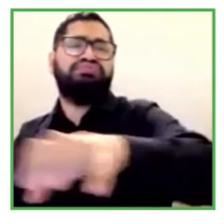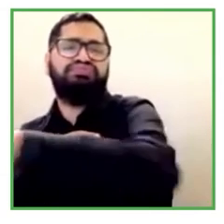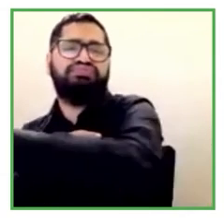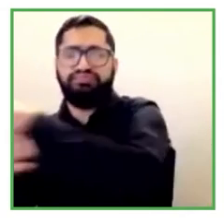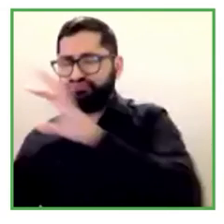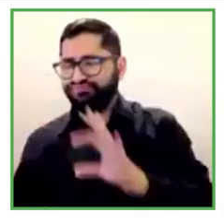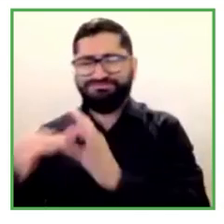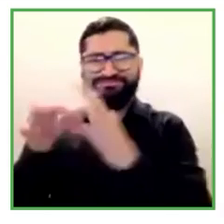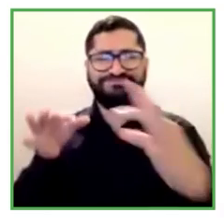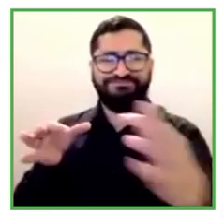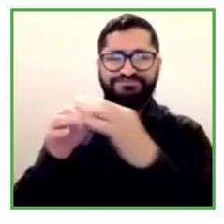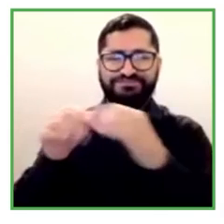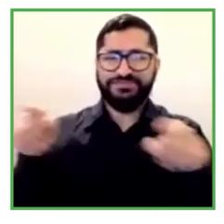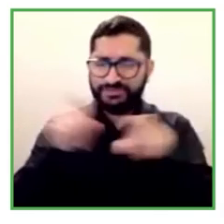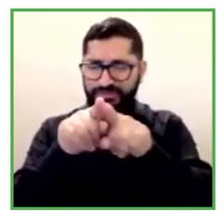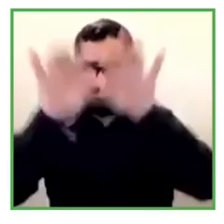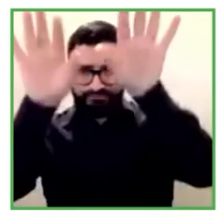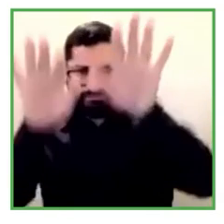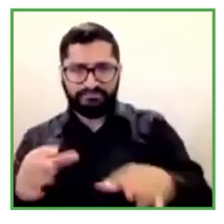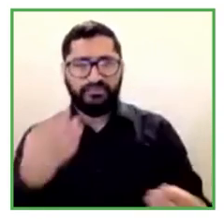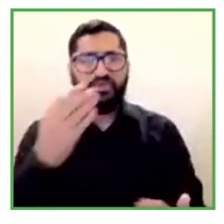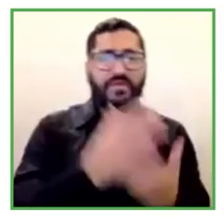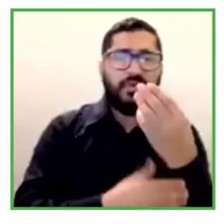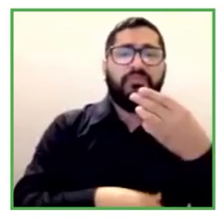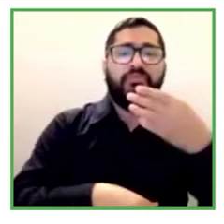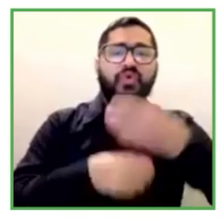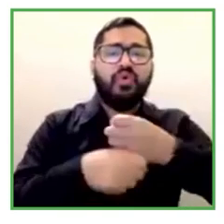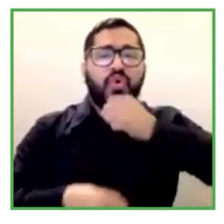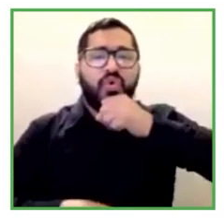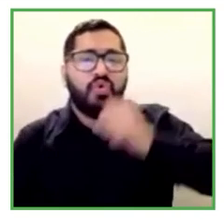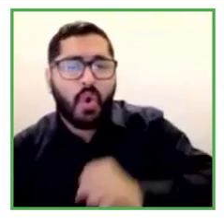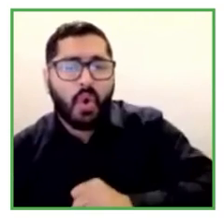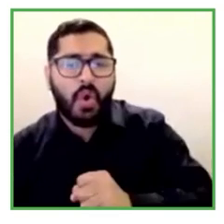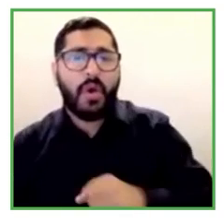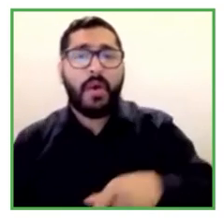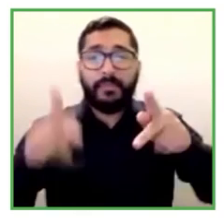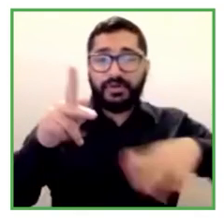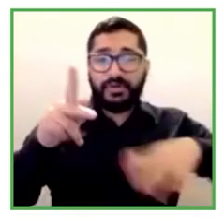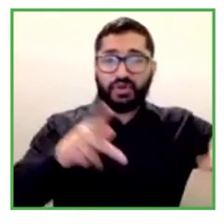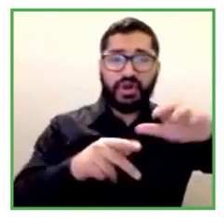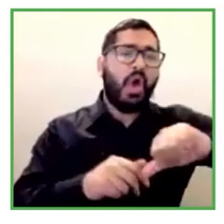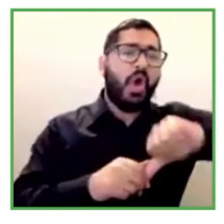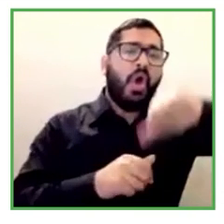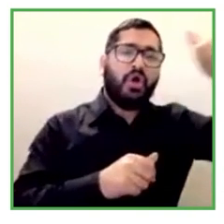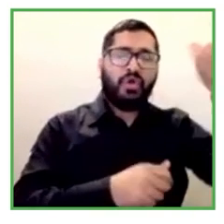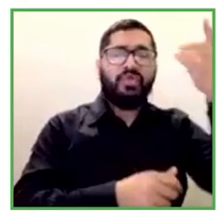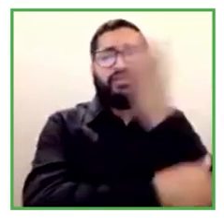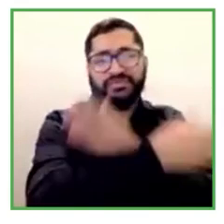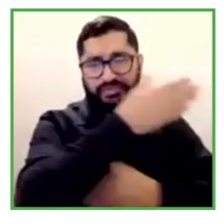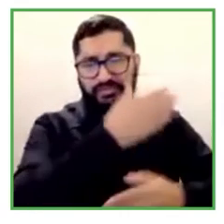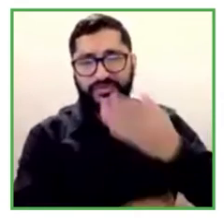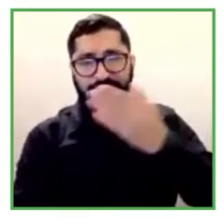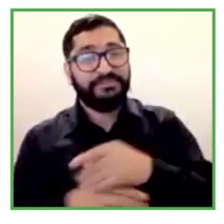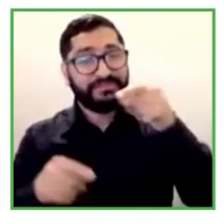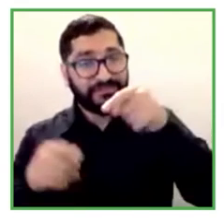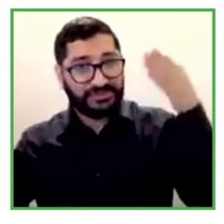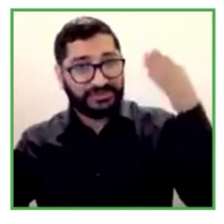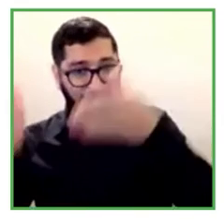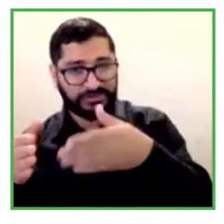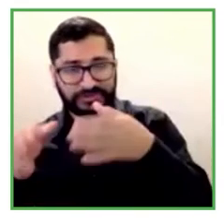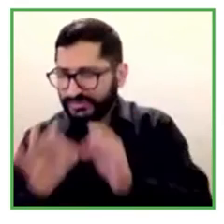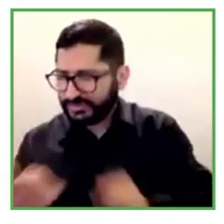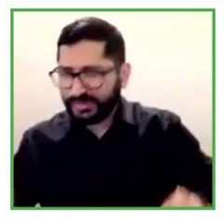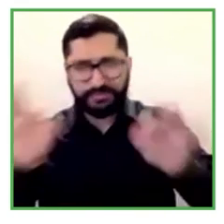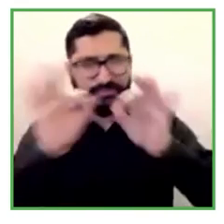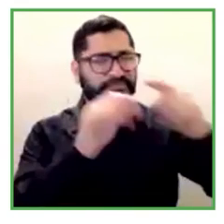mayores o eventualmente personas con otro tipo de discapacidad. Entonces, en forma permanente estamos pensando, estamos